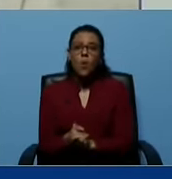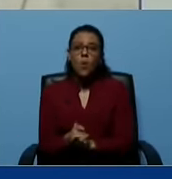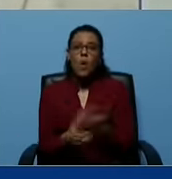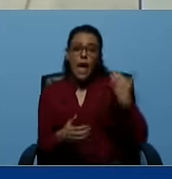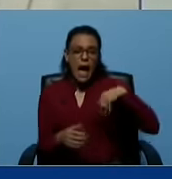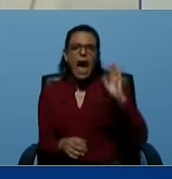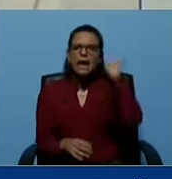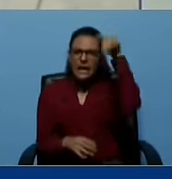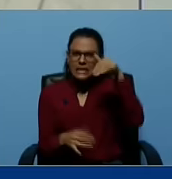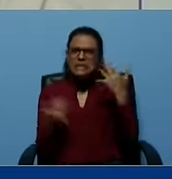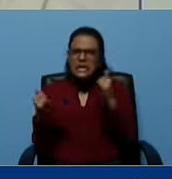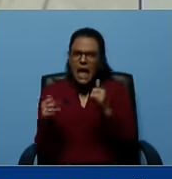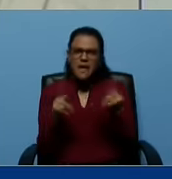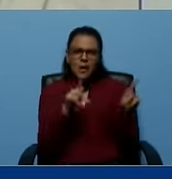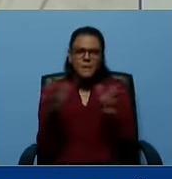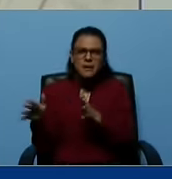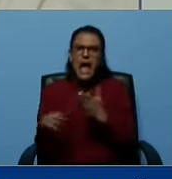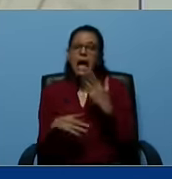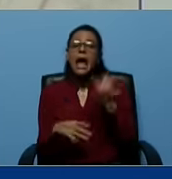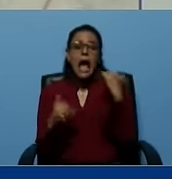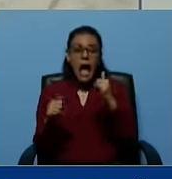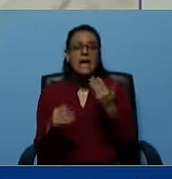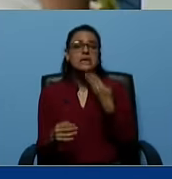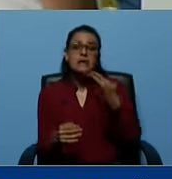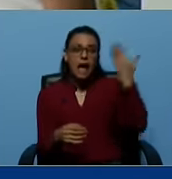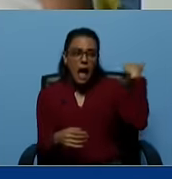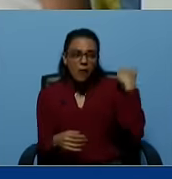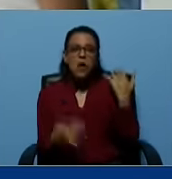Argentina, los pocos planes que tenían los eliminó Milei.